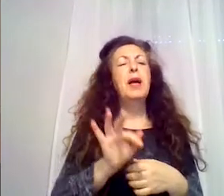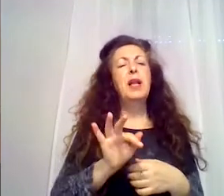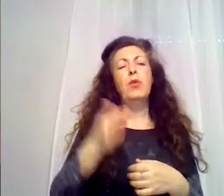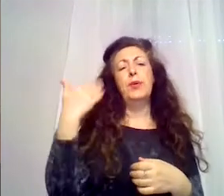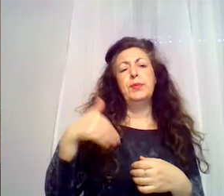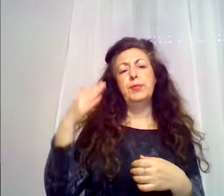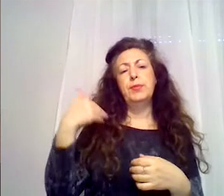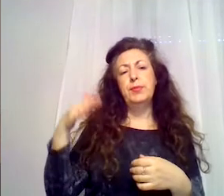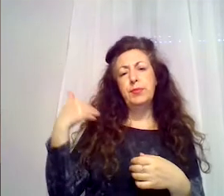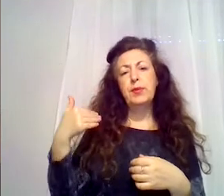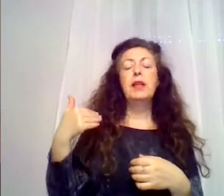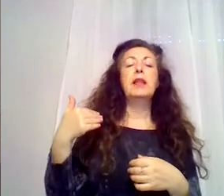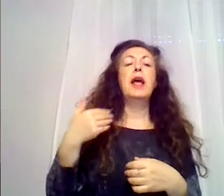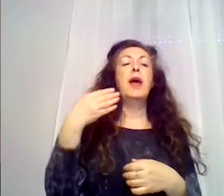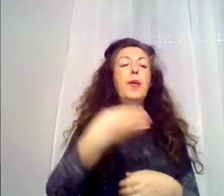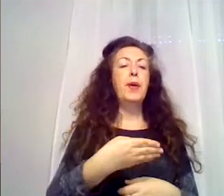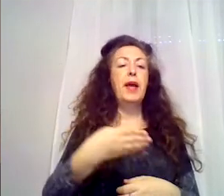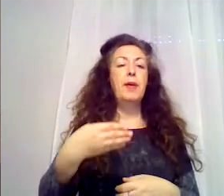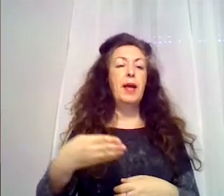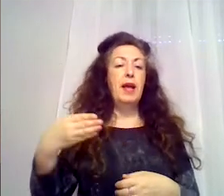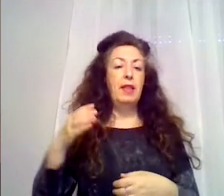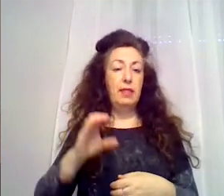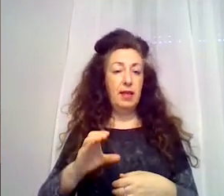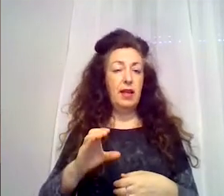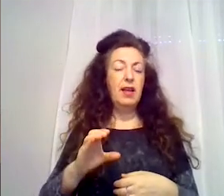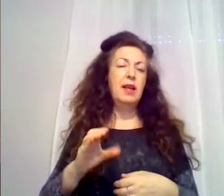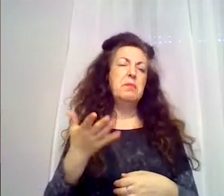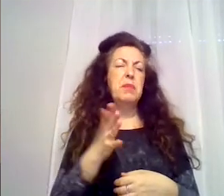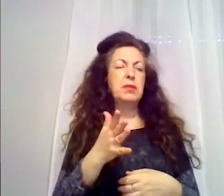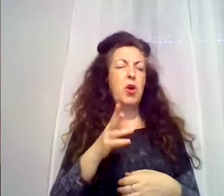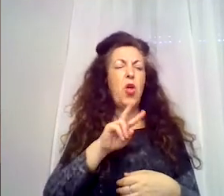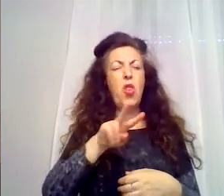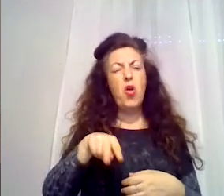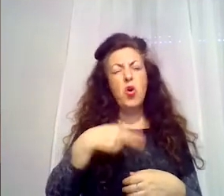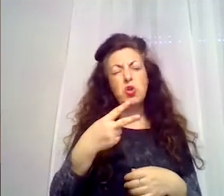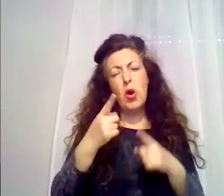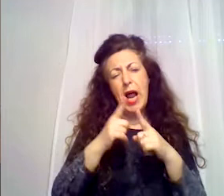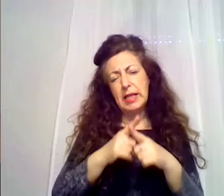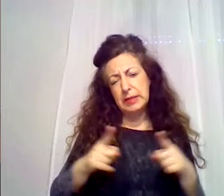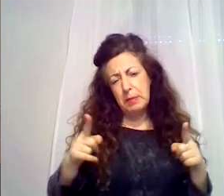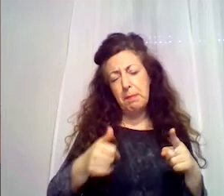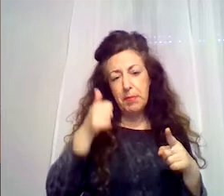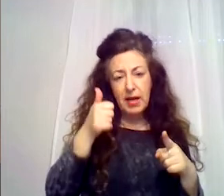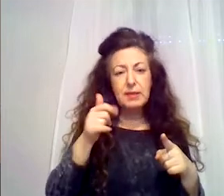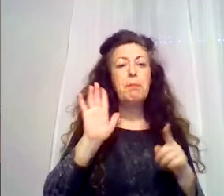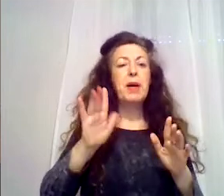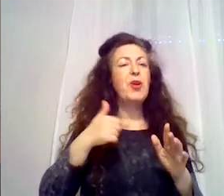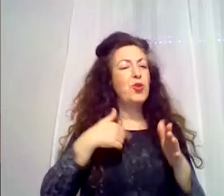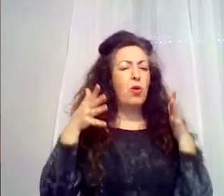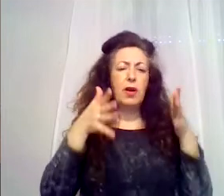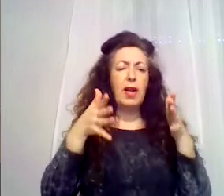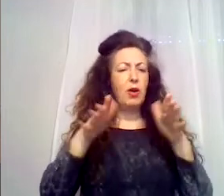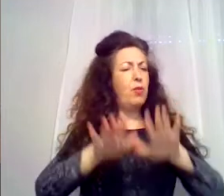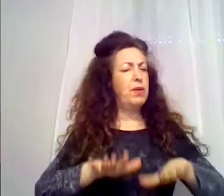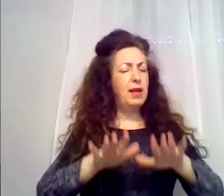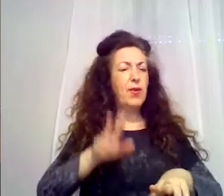reparto maravilloso en una grabación de hace bastantes años de la BBC, con grandes autores, que a pesar de ser